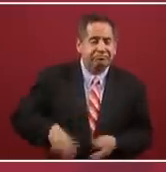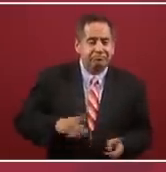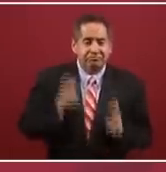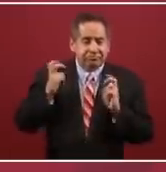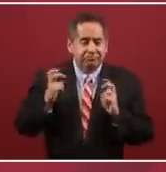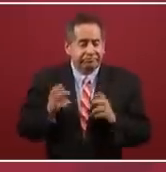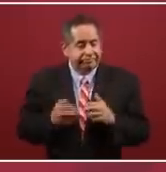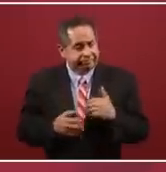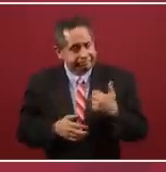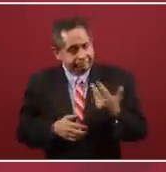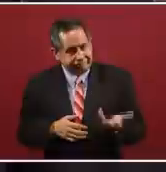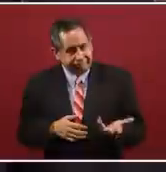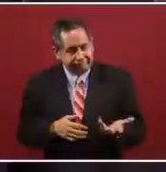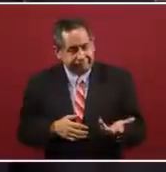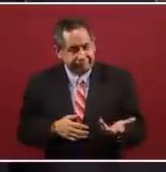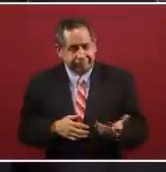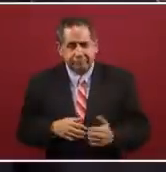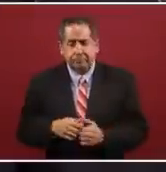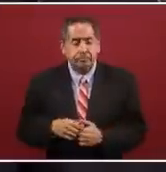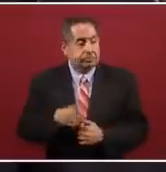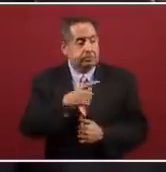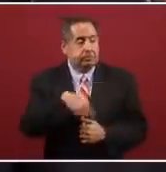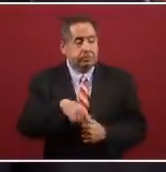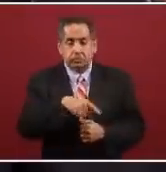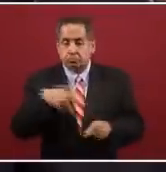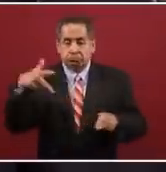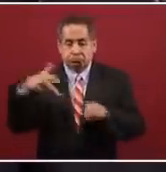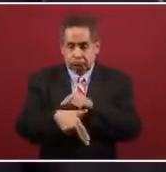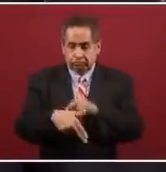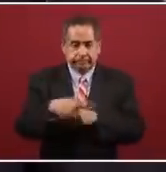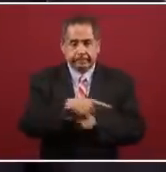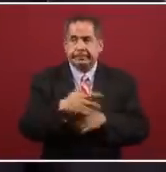Entonces, se sintieron afectados